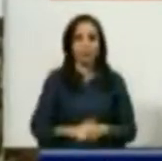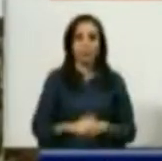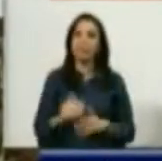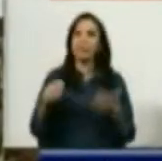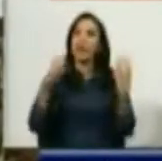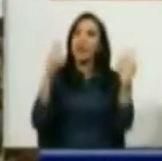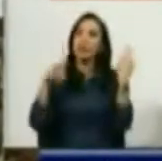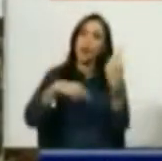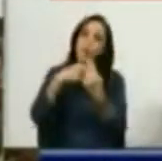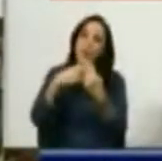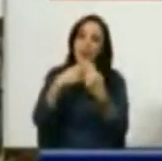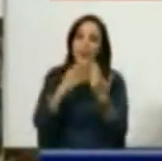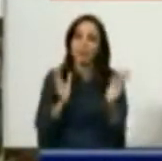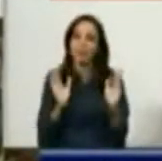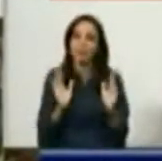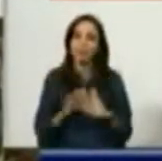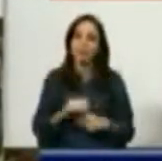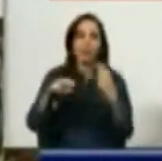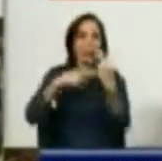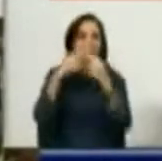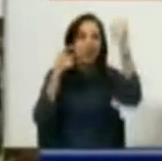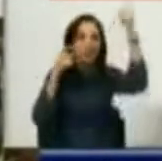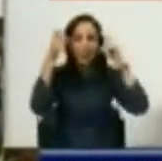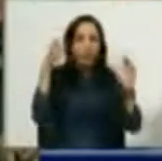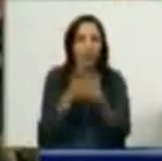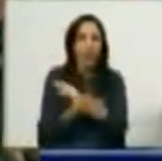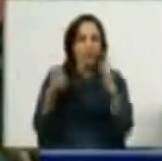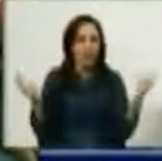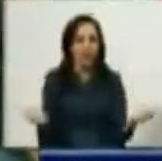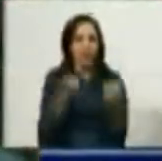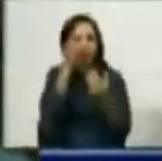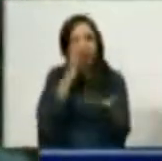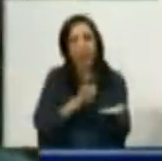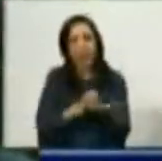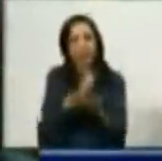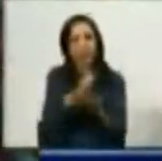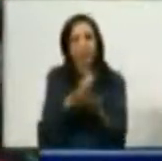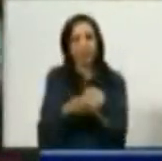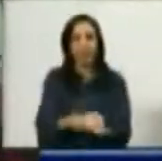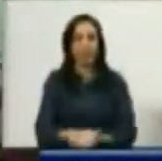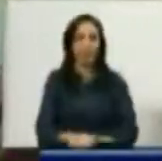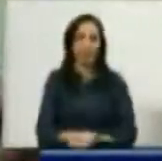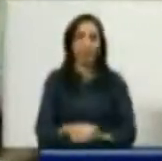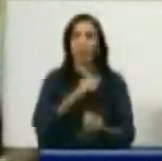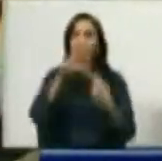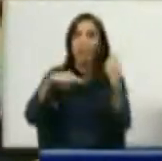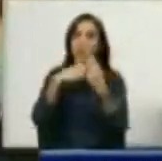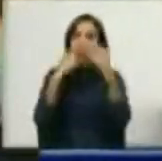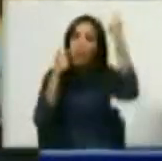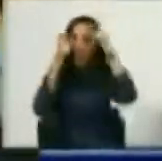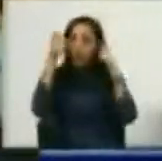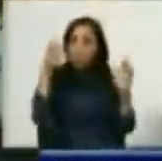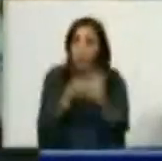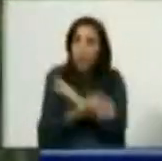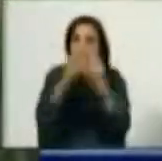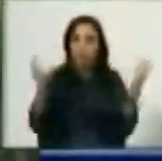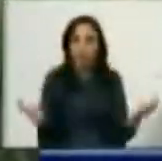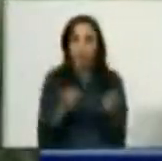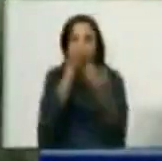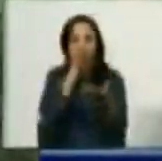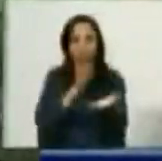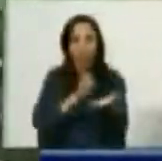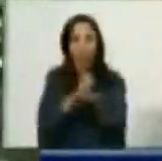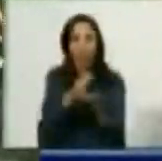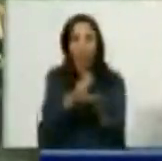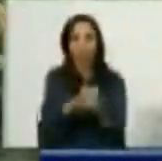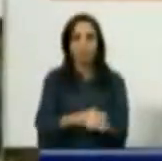numerales numeral chavismo es numeral chavismo es